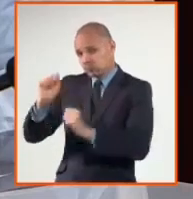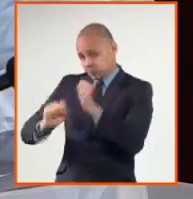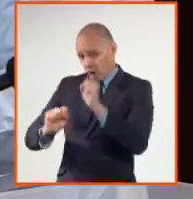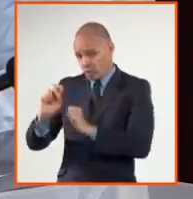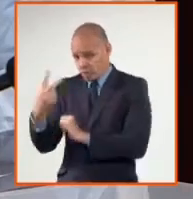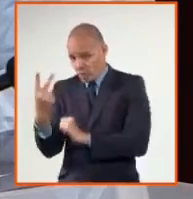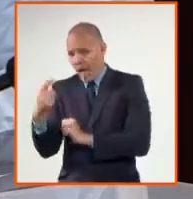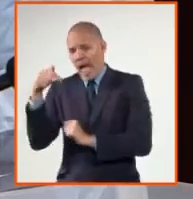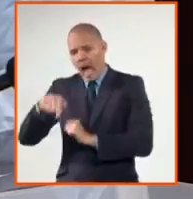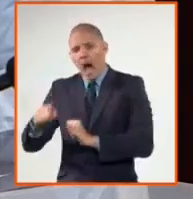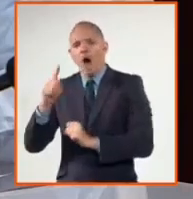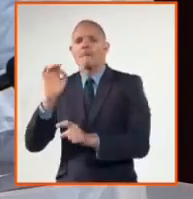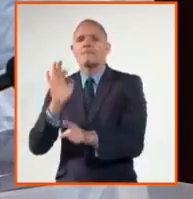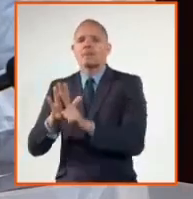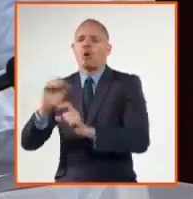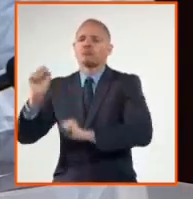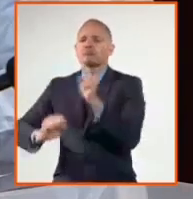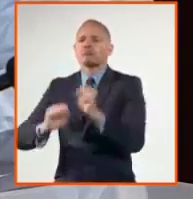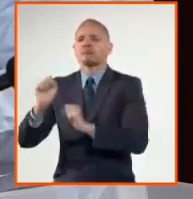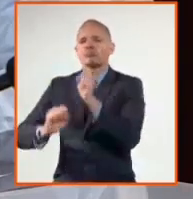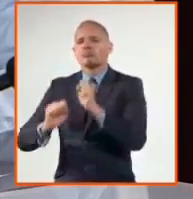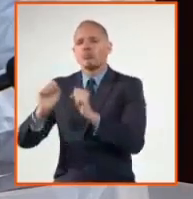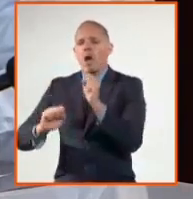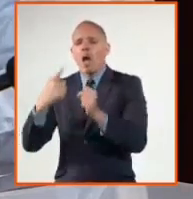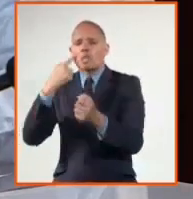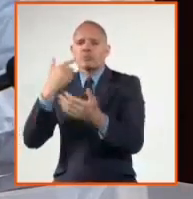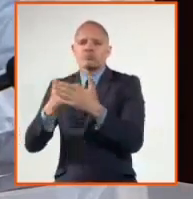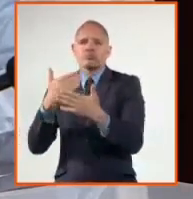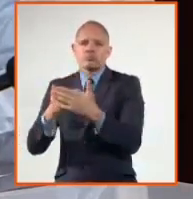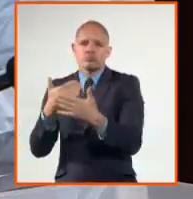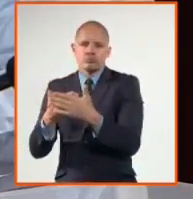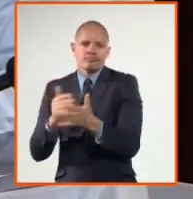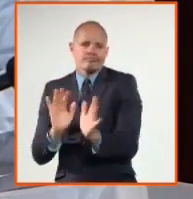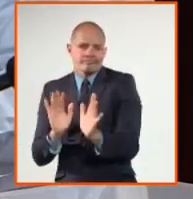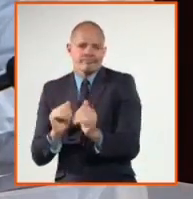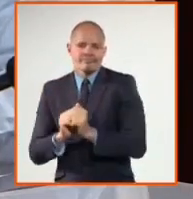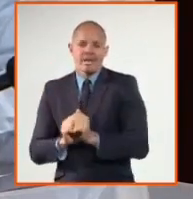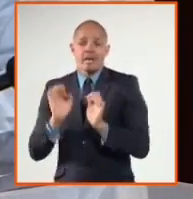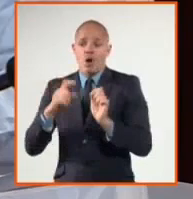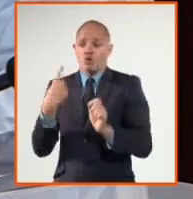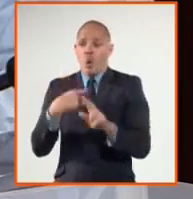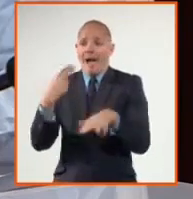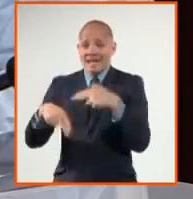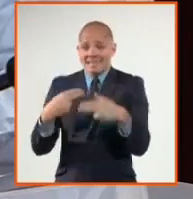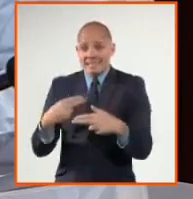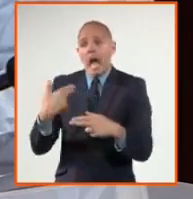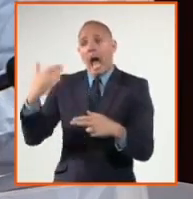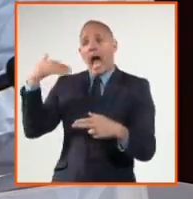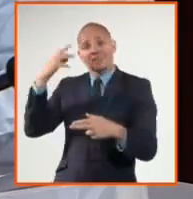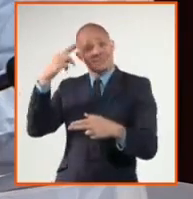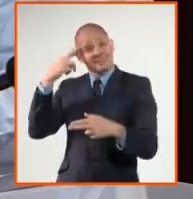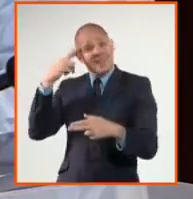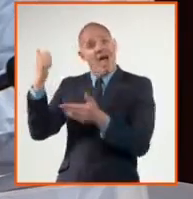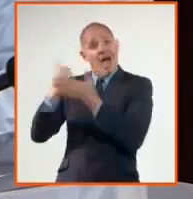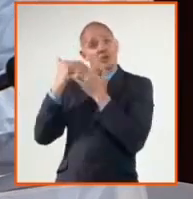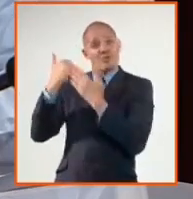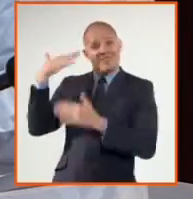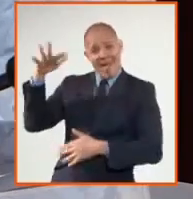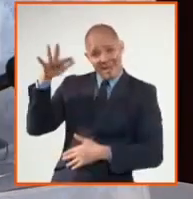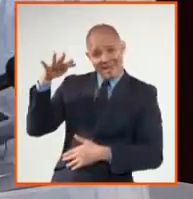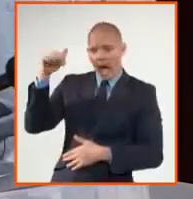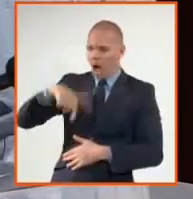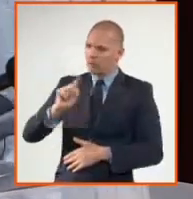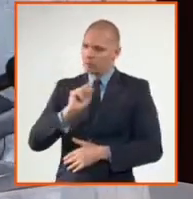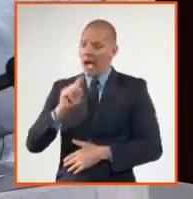de los técnicos que la estamos haciendo sin participación de empresas empresas extranjeras